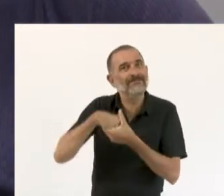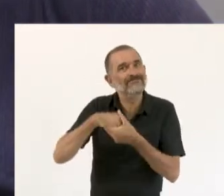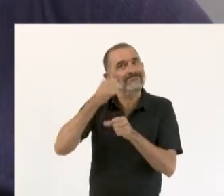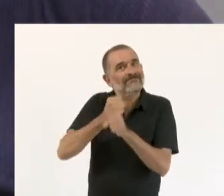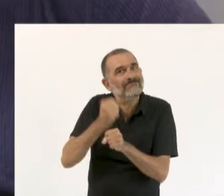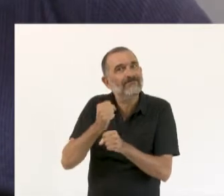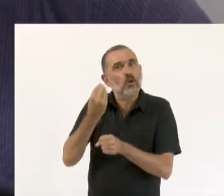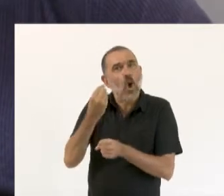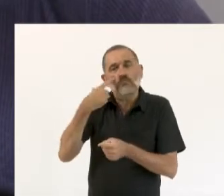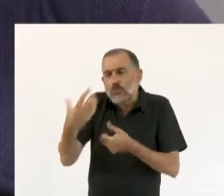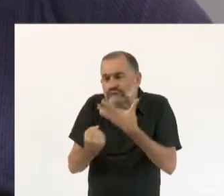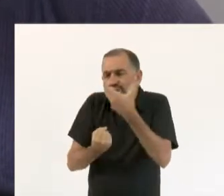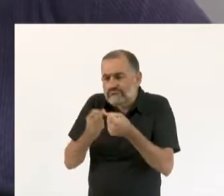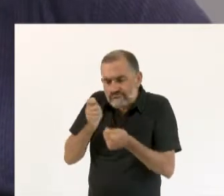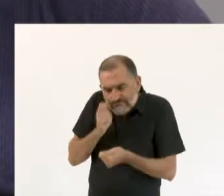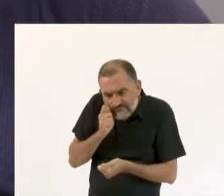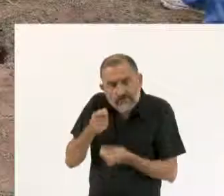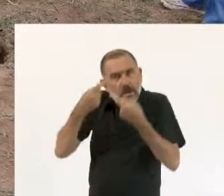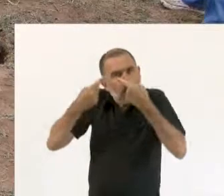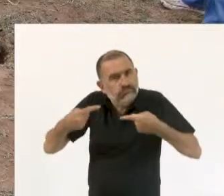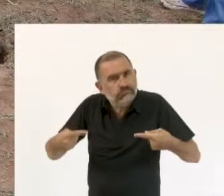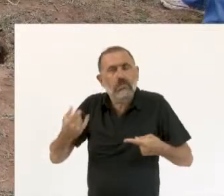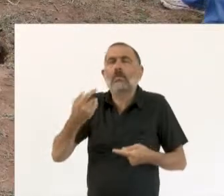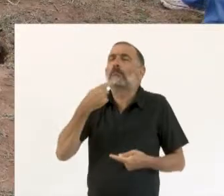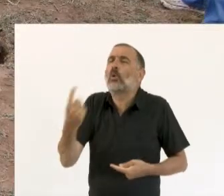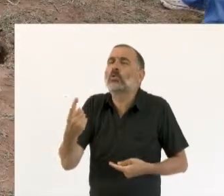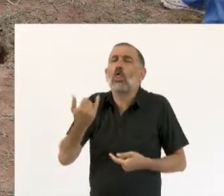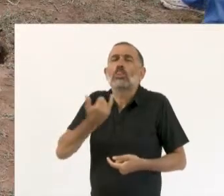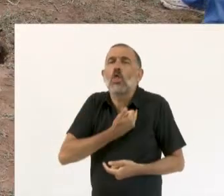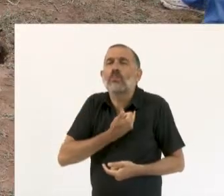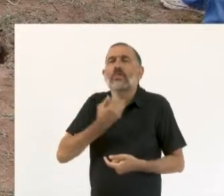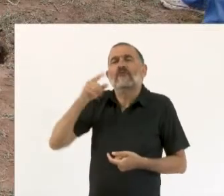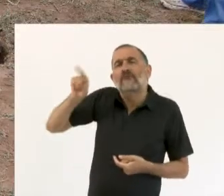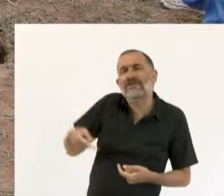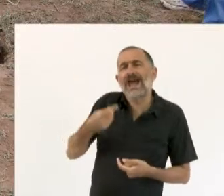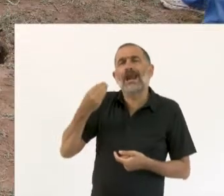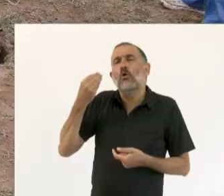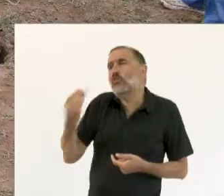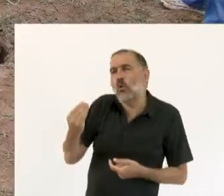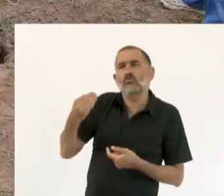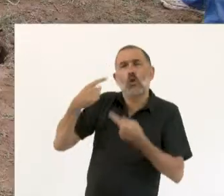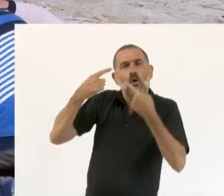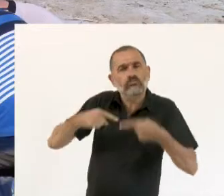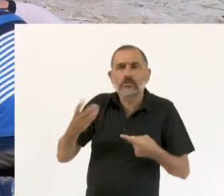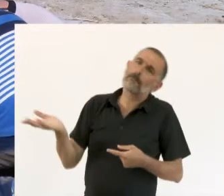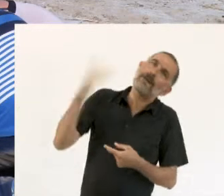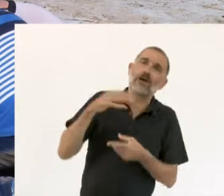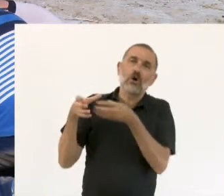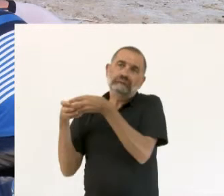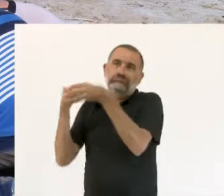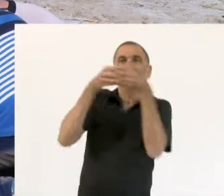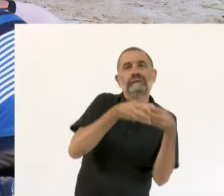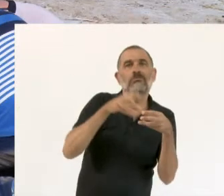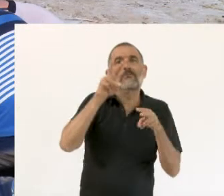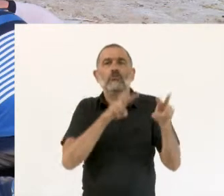provincia cuando se encontraron hallazgos arqueológicos. Suele haber muchas demandas de las comunidades del interior, de distintas localidades del interior, cuando hay